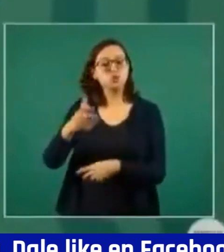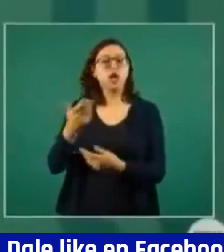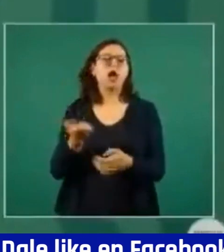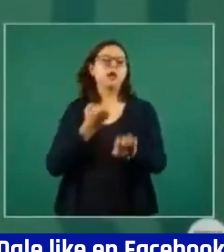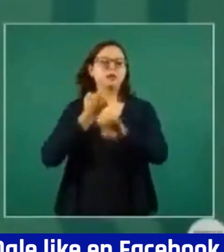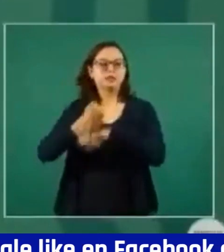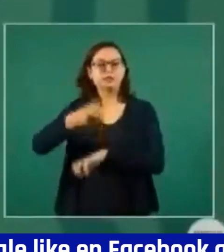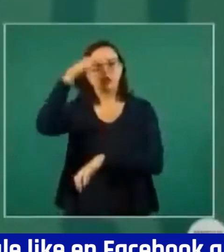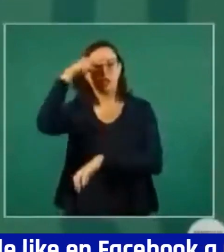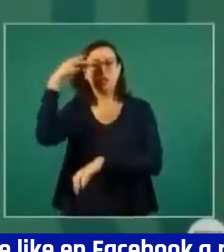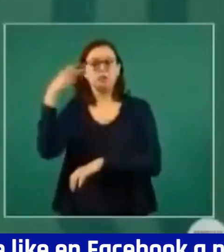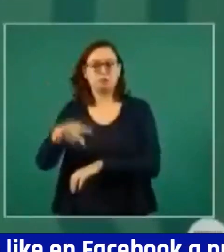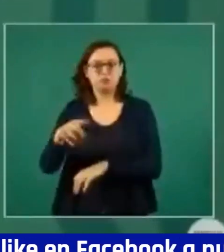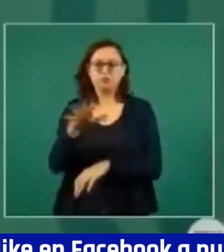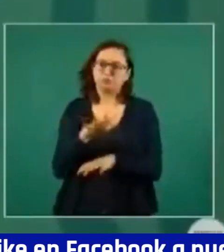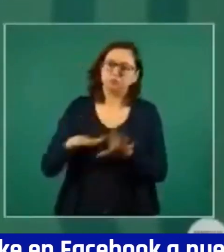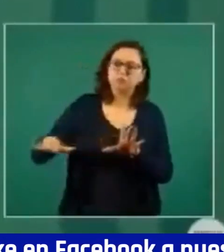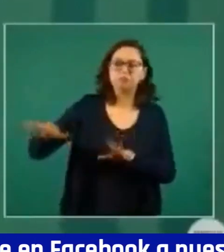Todo esto porque